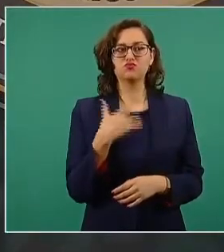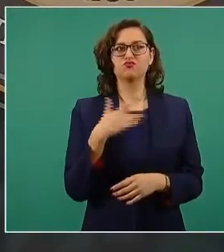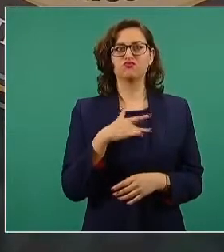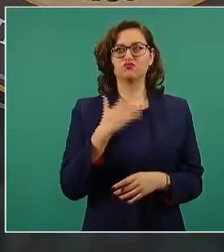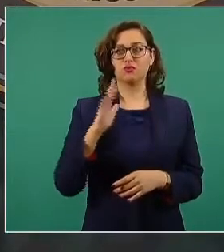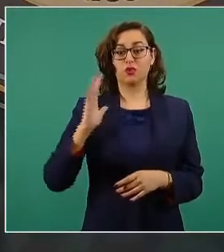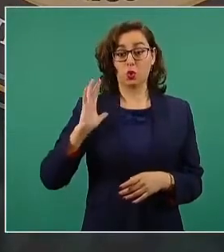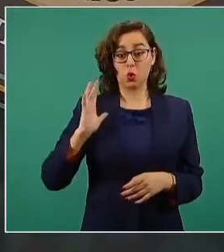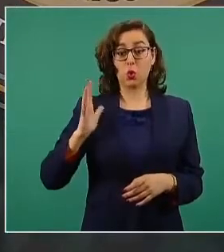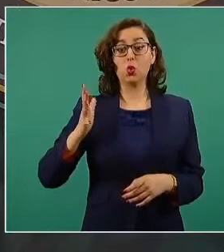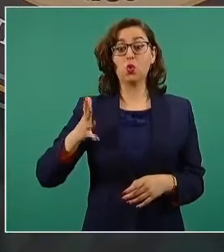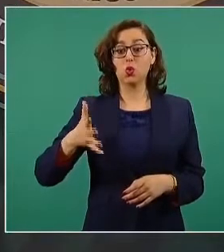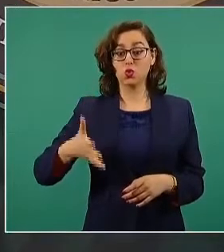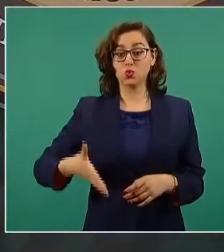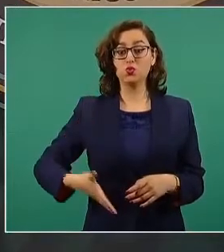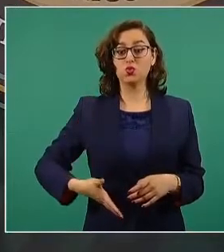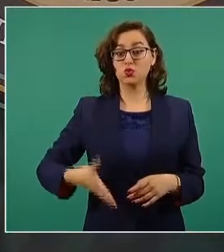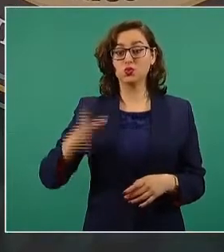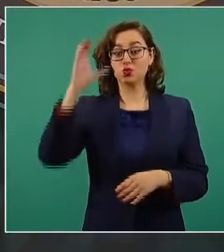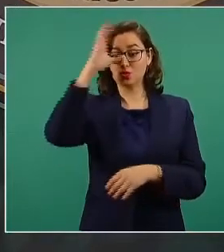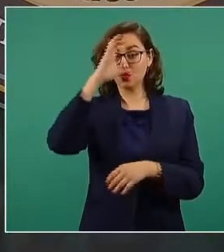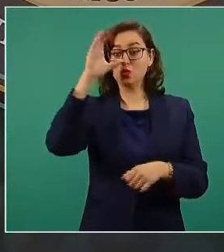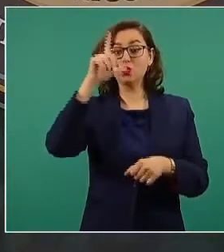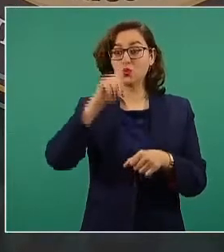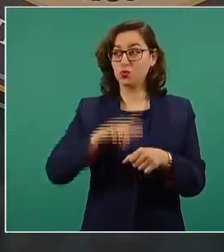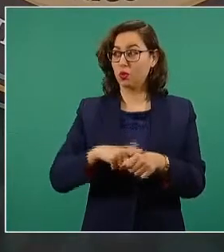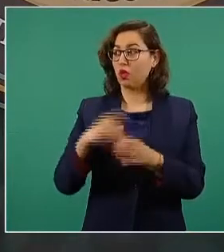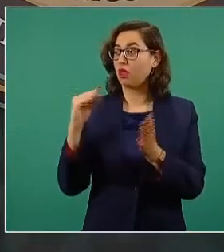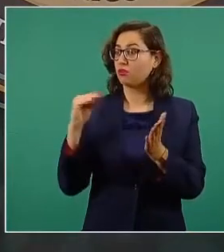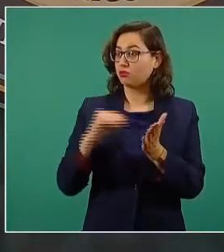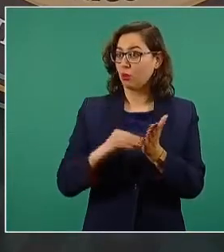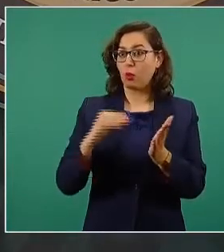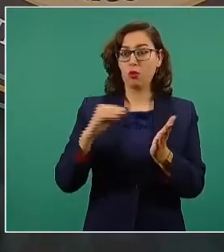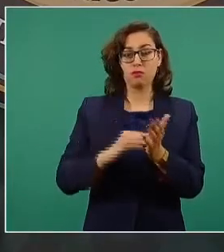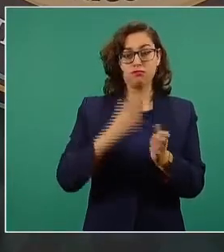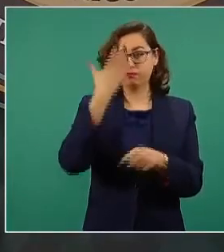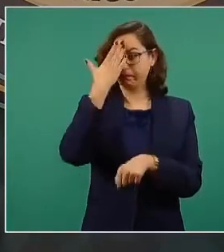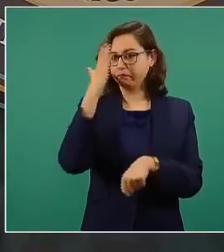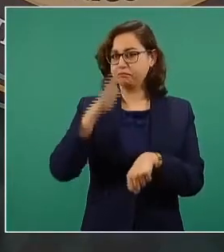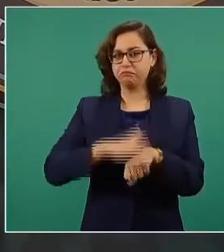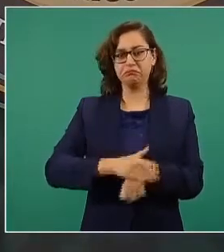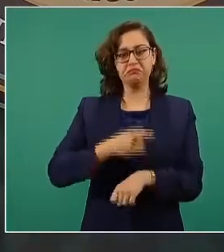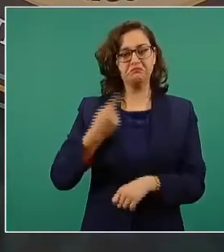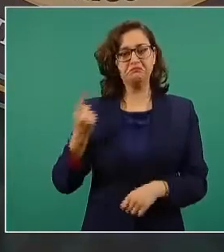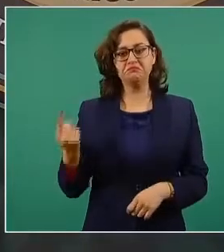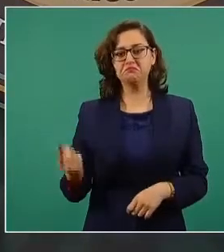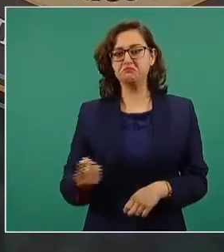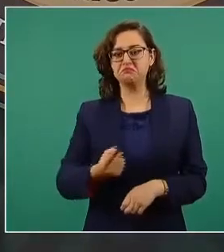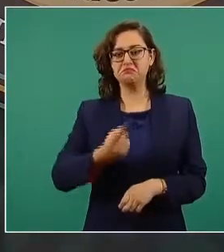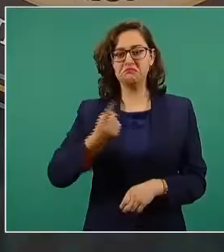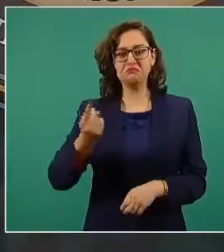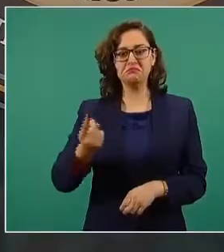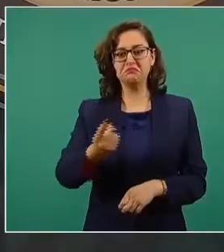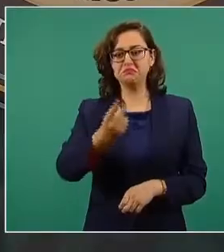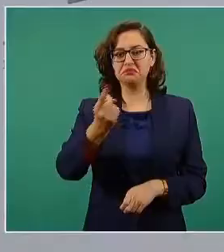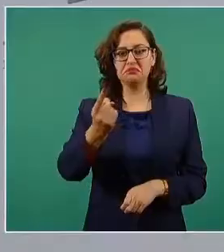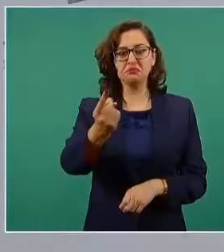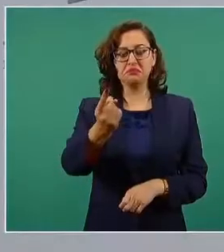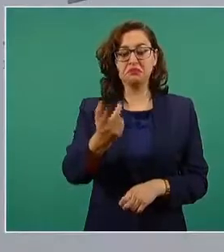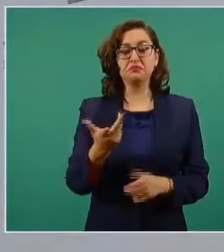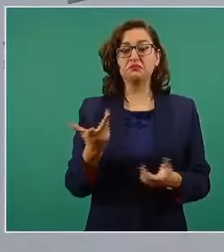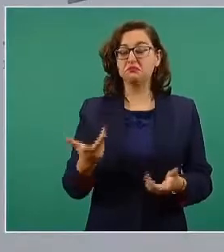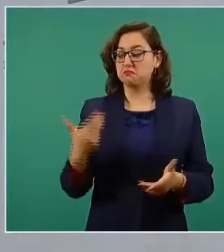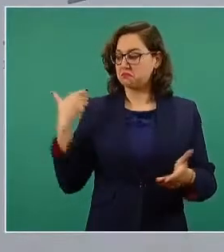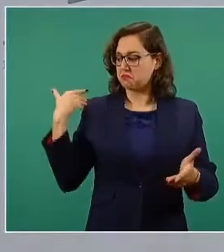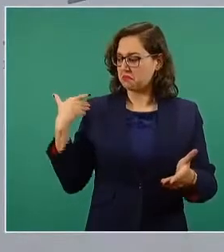de la inmortal cultura que ella representa y que a través de los siglos se